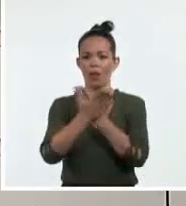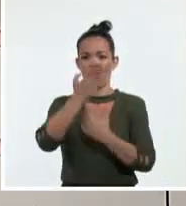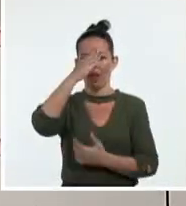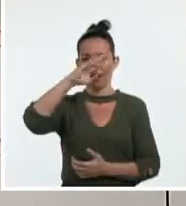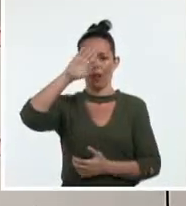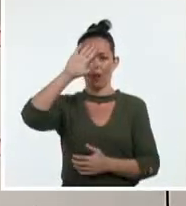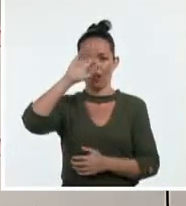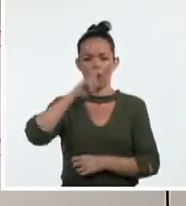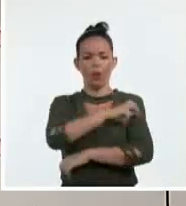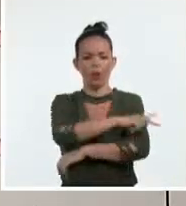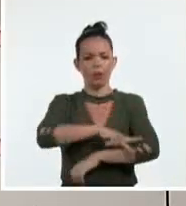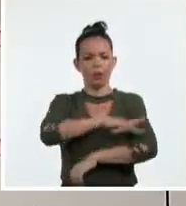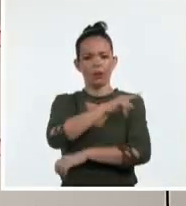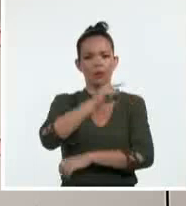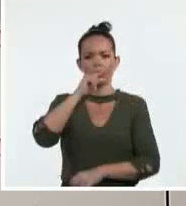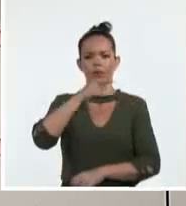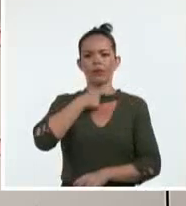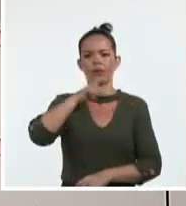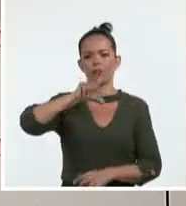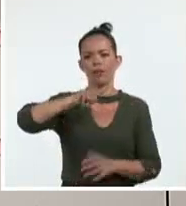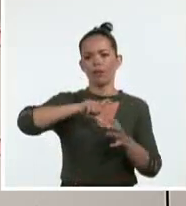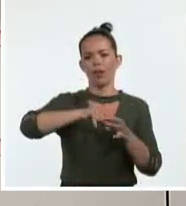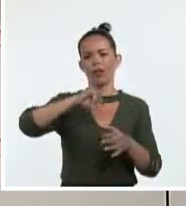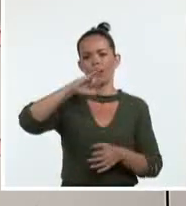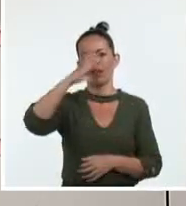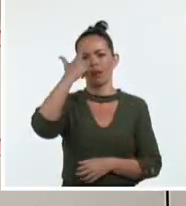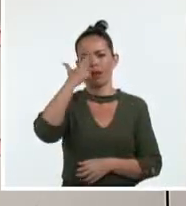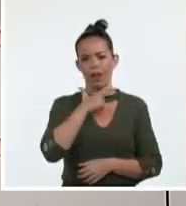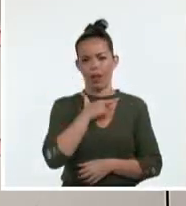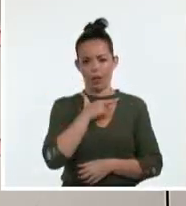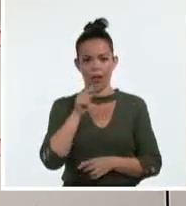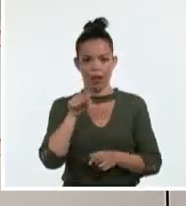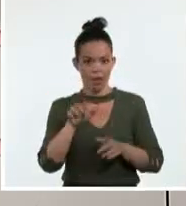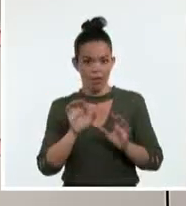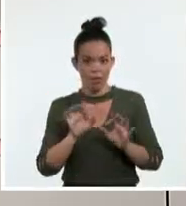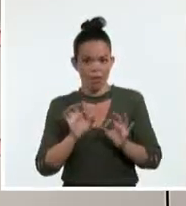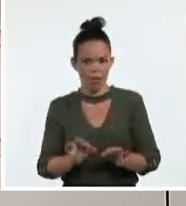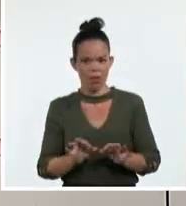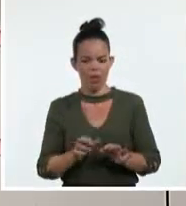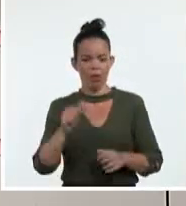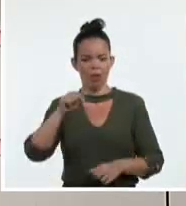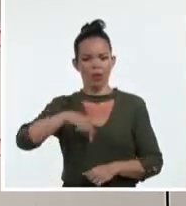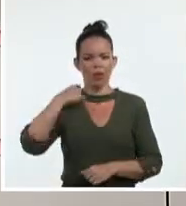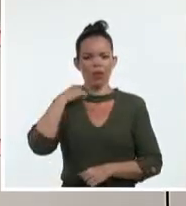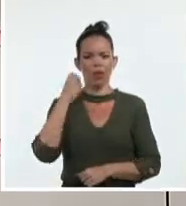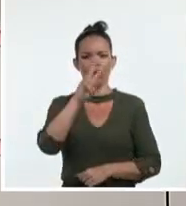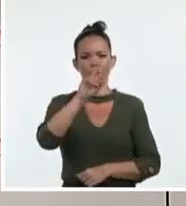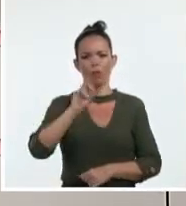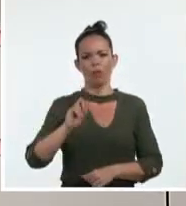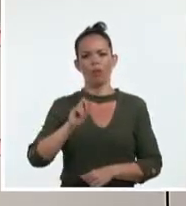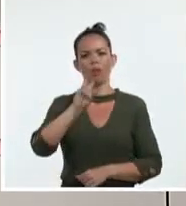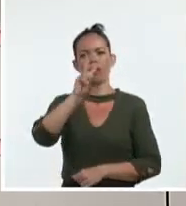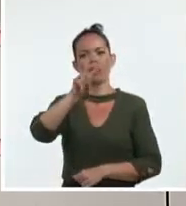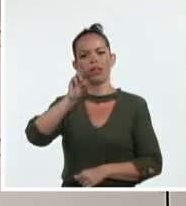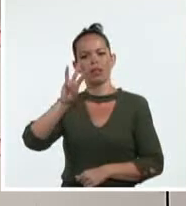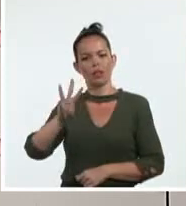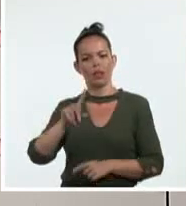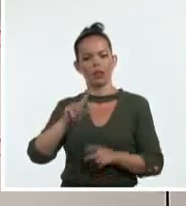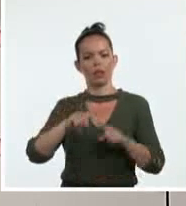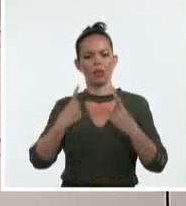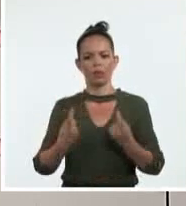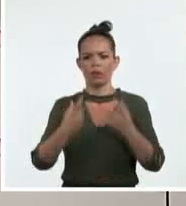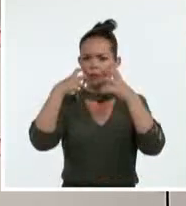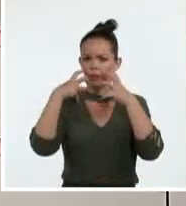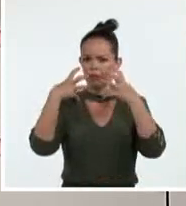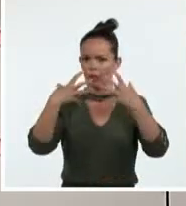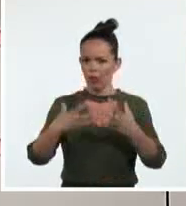en el Festival de Art Nouveau y Art Deco de Bruselas, BANAD 2023, a partir del valor arquitectónico y patrimonial de